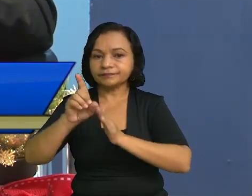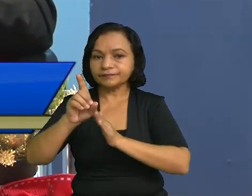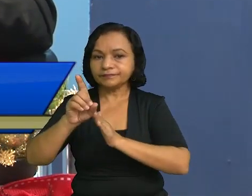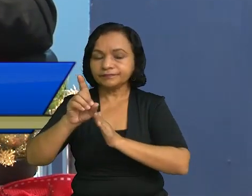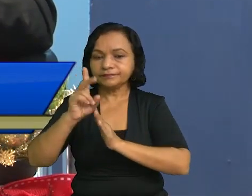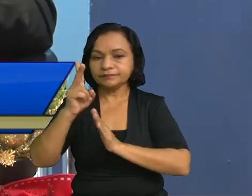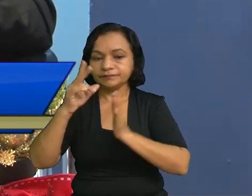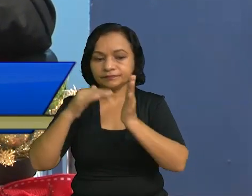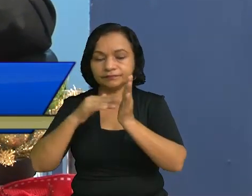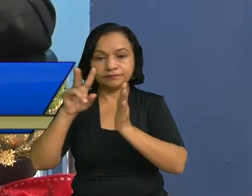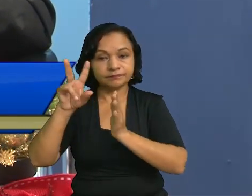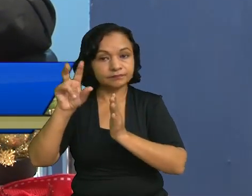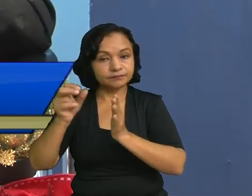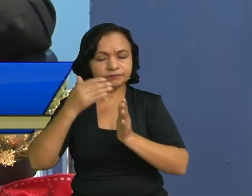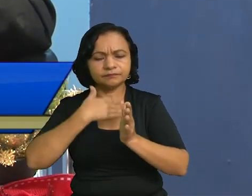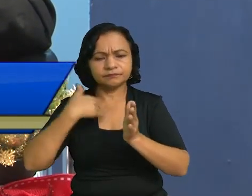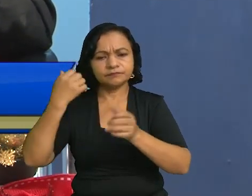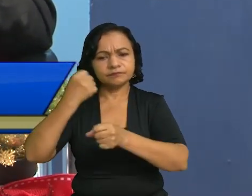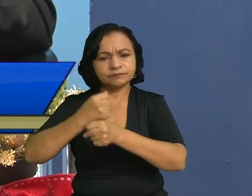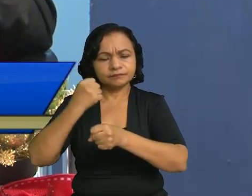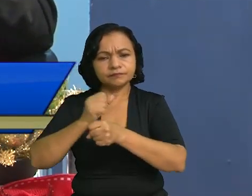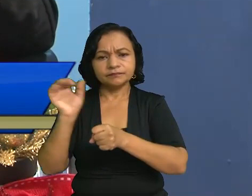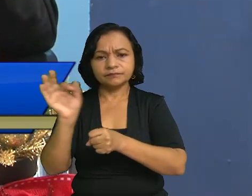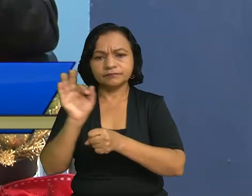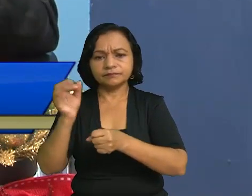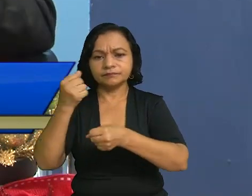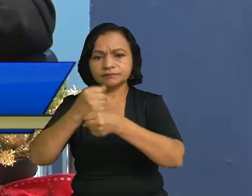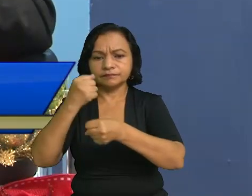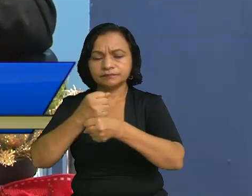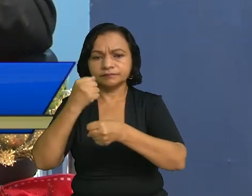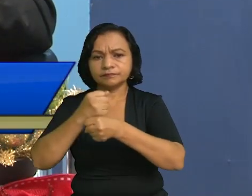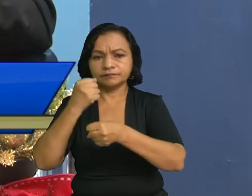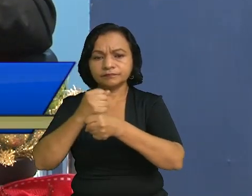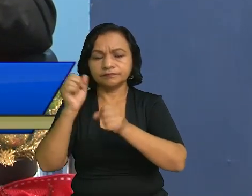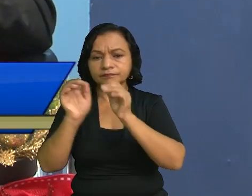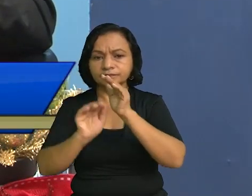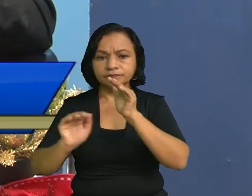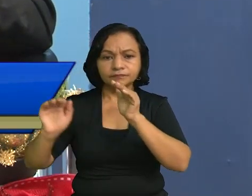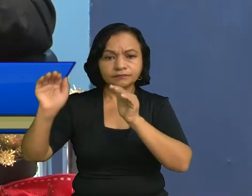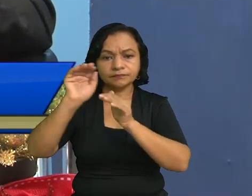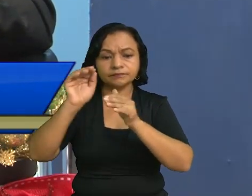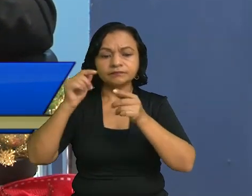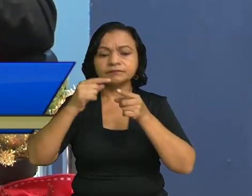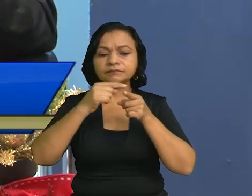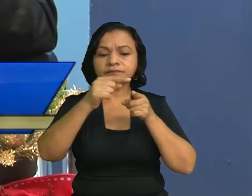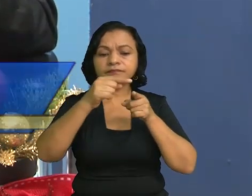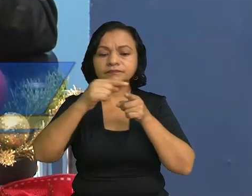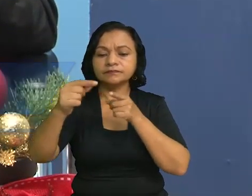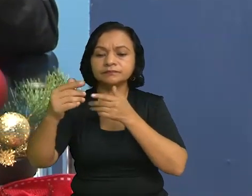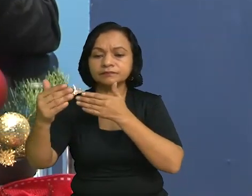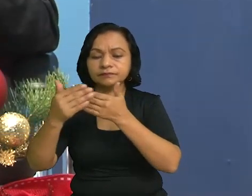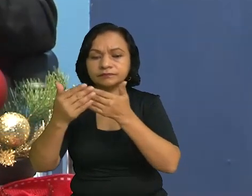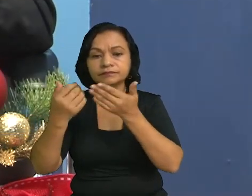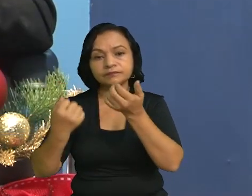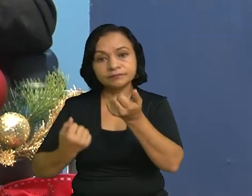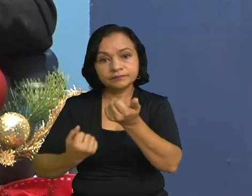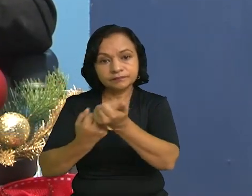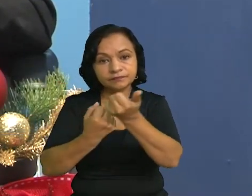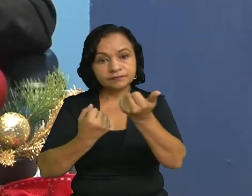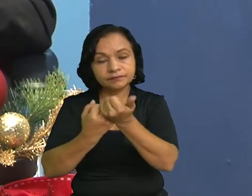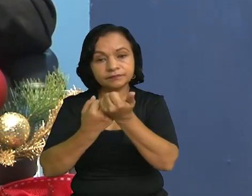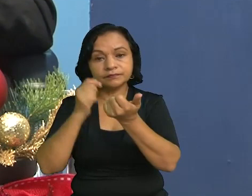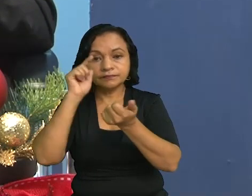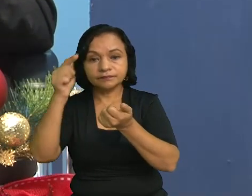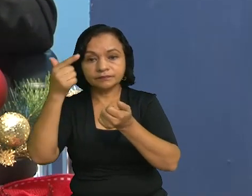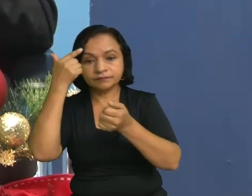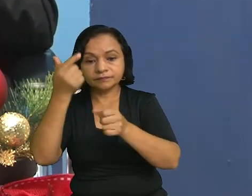de mejor manera la estrategia que tenemos de acercarlo más a los territorios a las comunidades de apoyar más a los